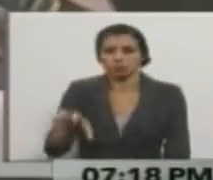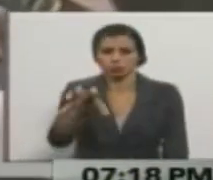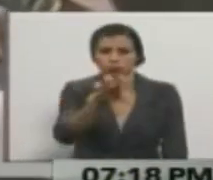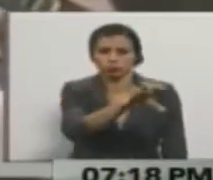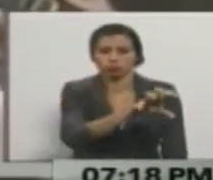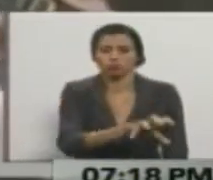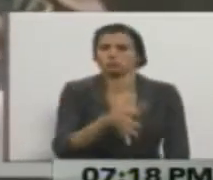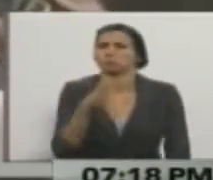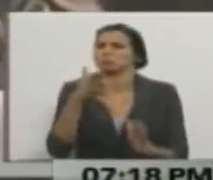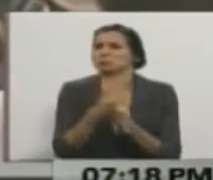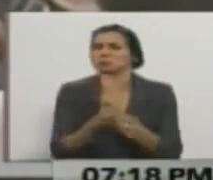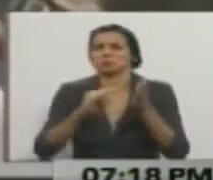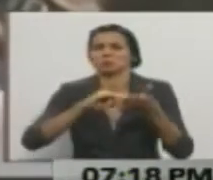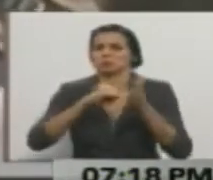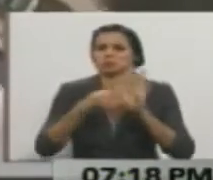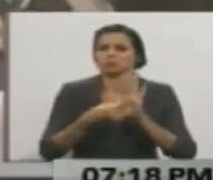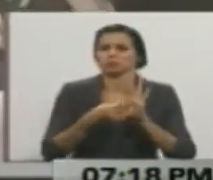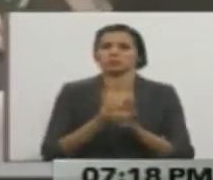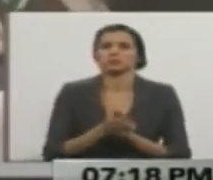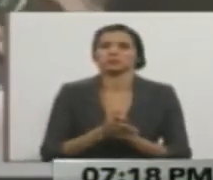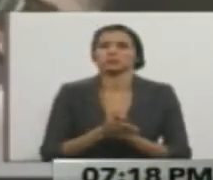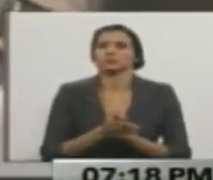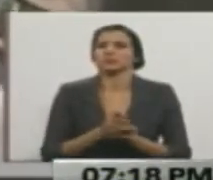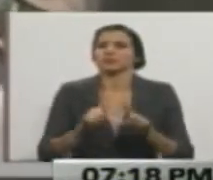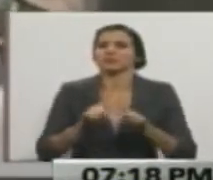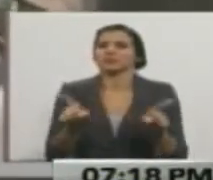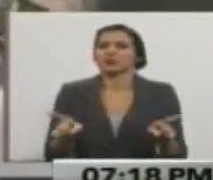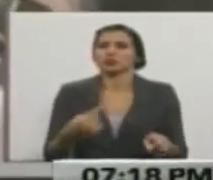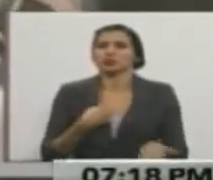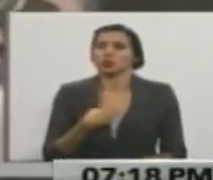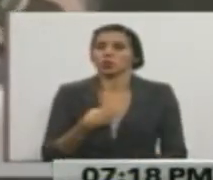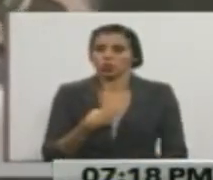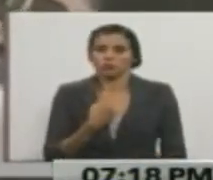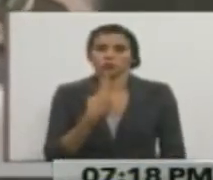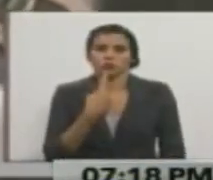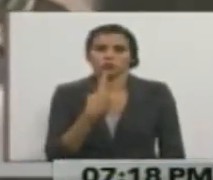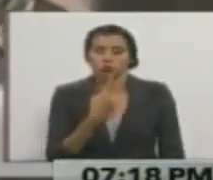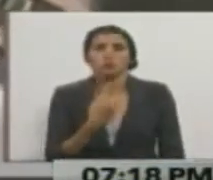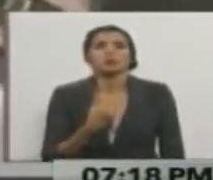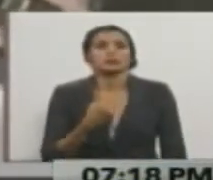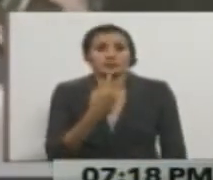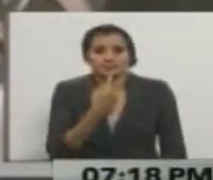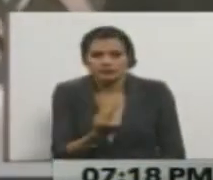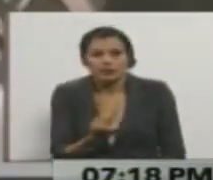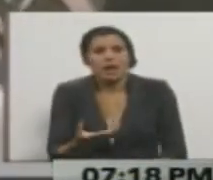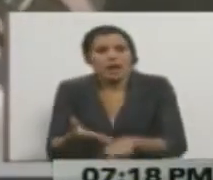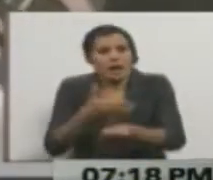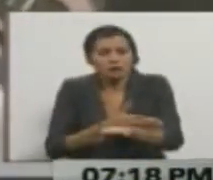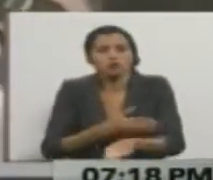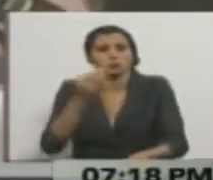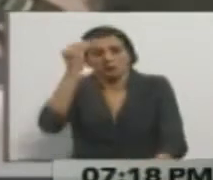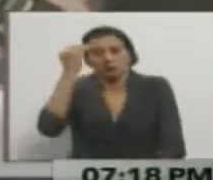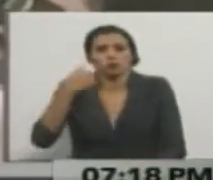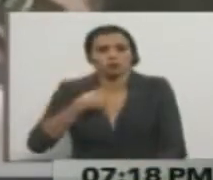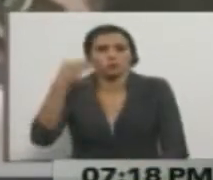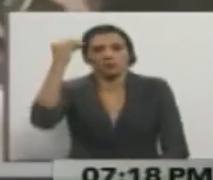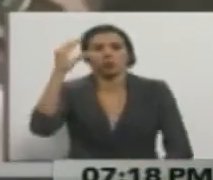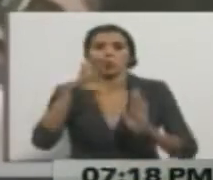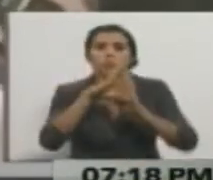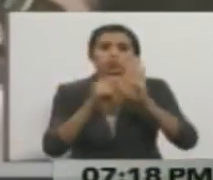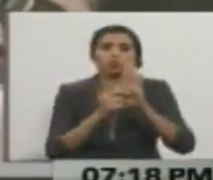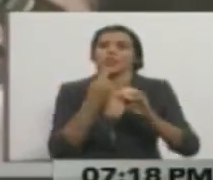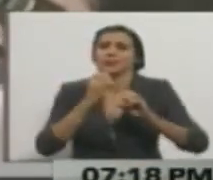quiere decir, y contrario a lo que yo había estado sosteniendo, de que a mi juicio la Constitución es muy